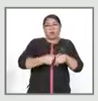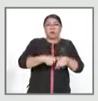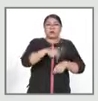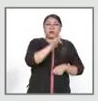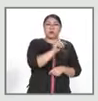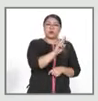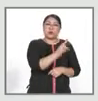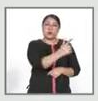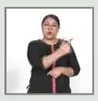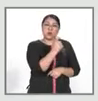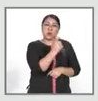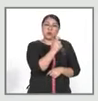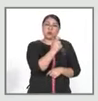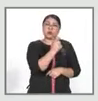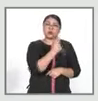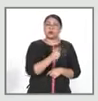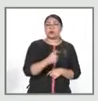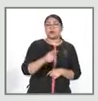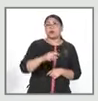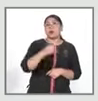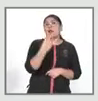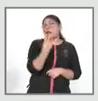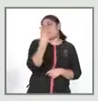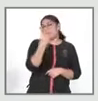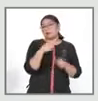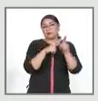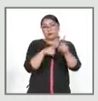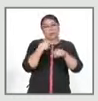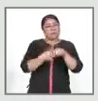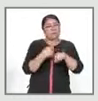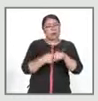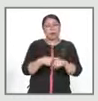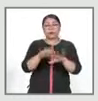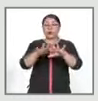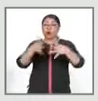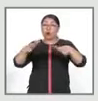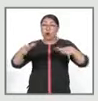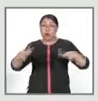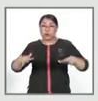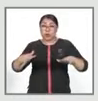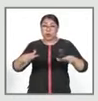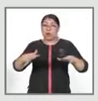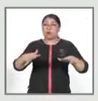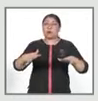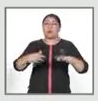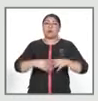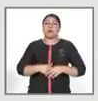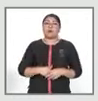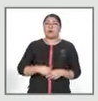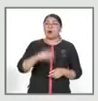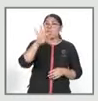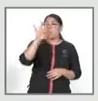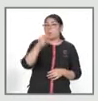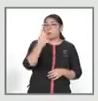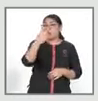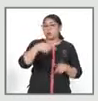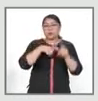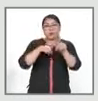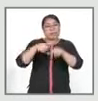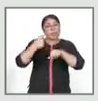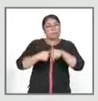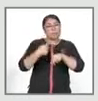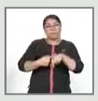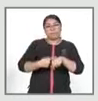jurisdicción sanitaria número tres tenemos tres casos activos en jurisdicción sanitaria número 4atro tenemos 42 casos